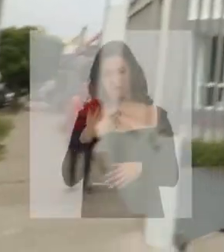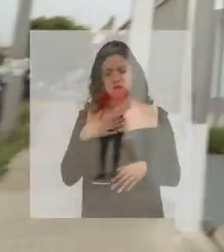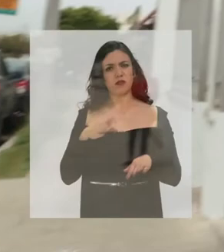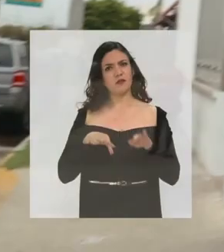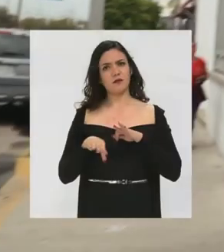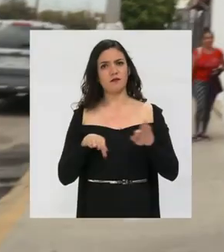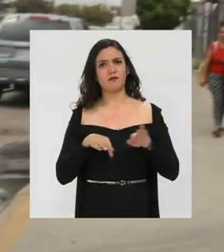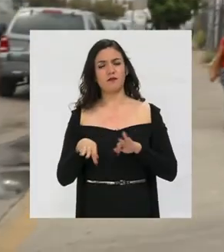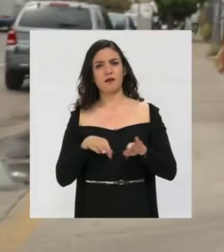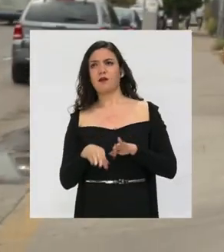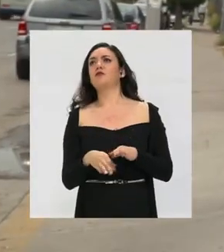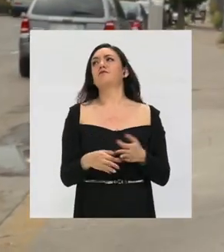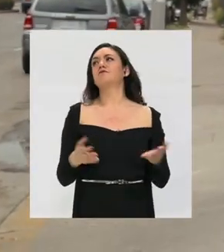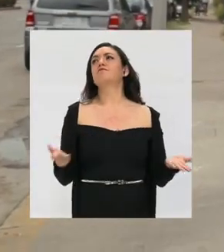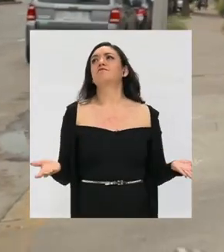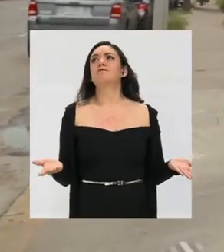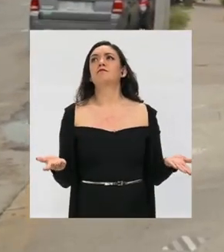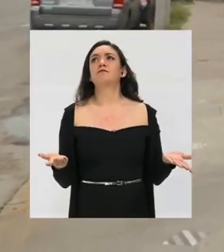Tengo mi trabajo.